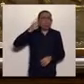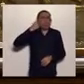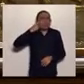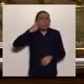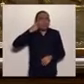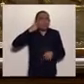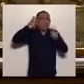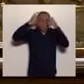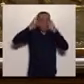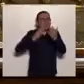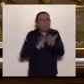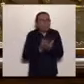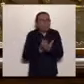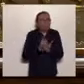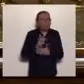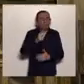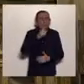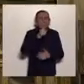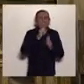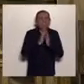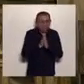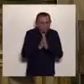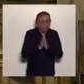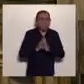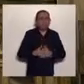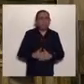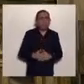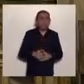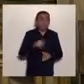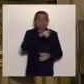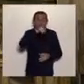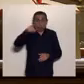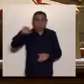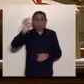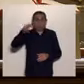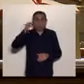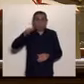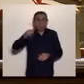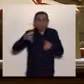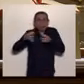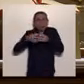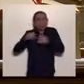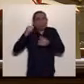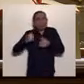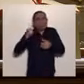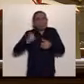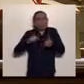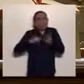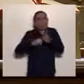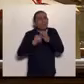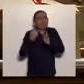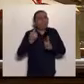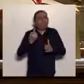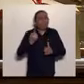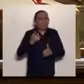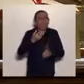reina por los siglos de los siglos. Bueno, ustedes saben que la pastoral vocacional Buenos Aires tiene